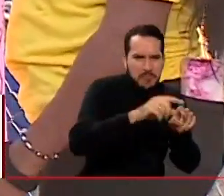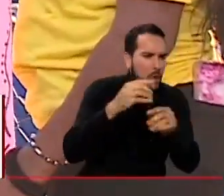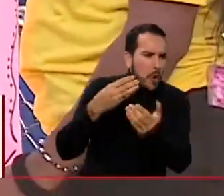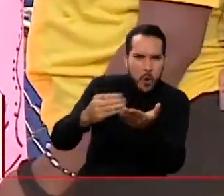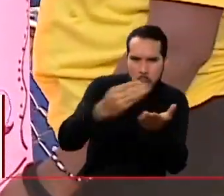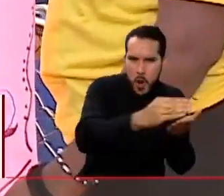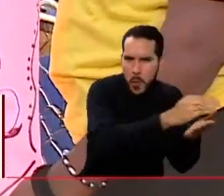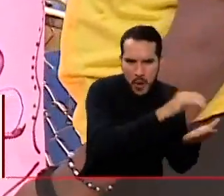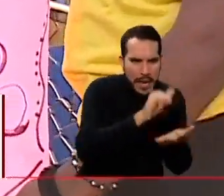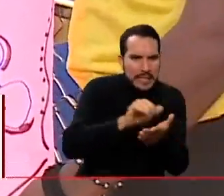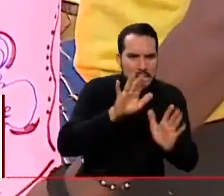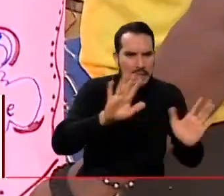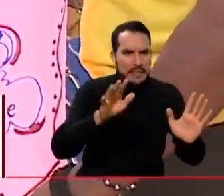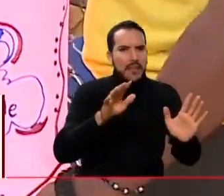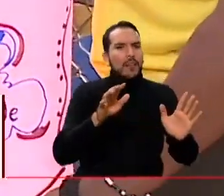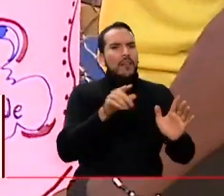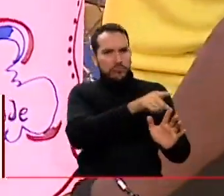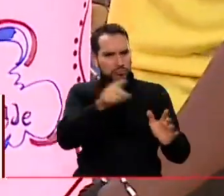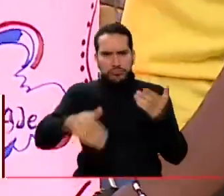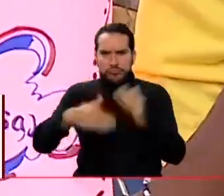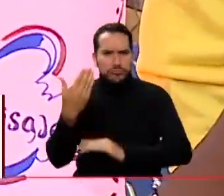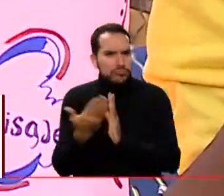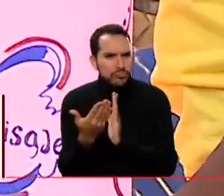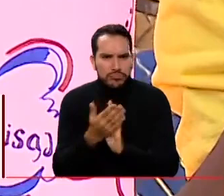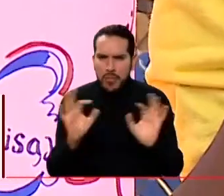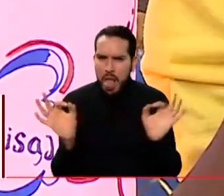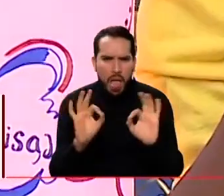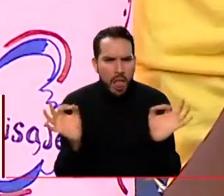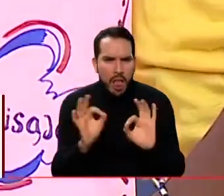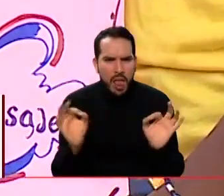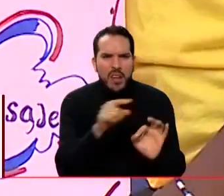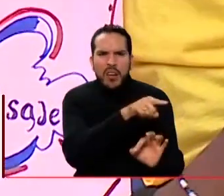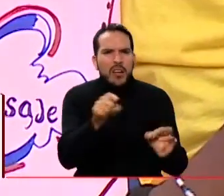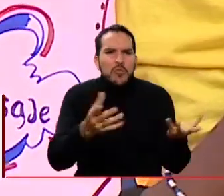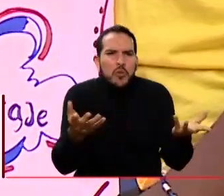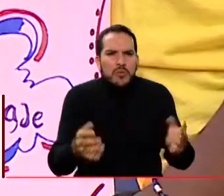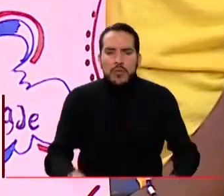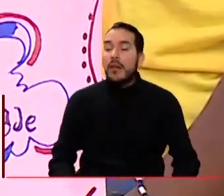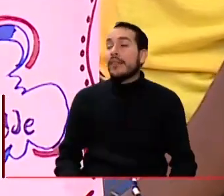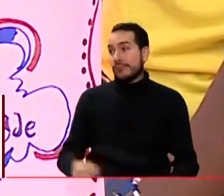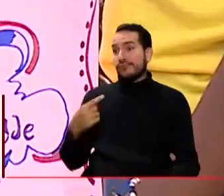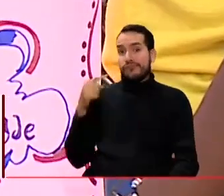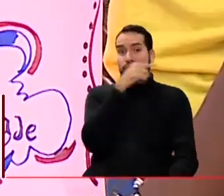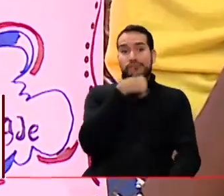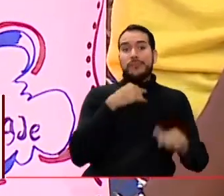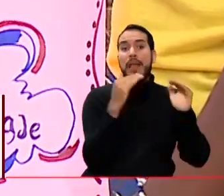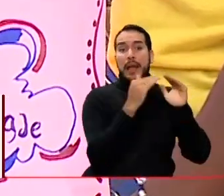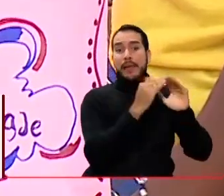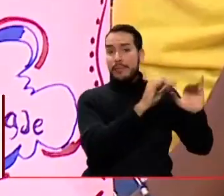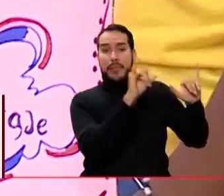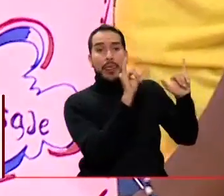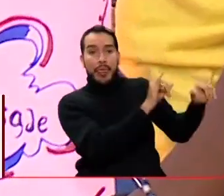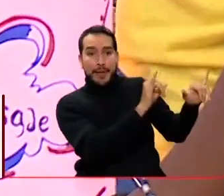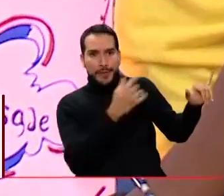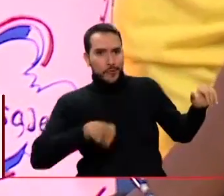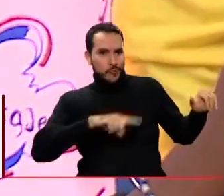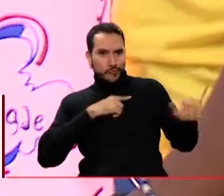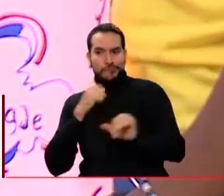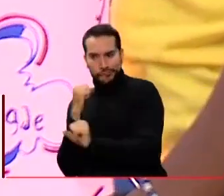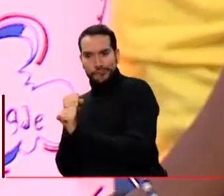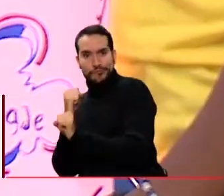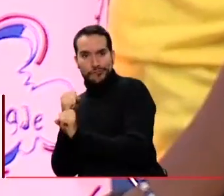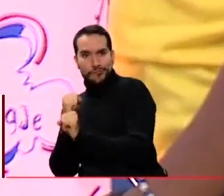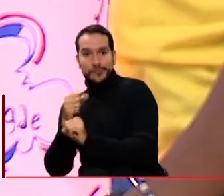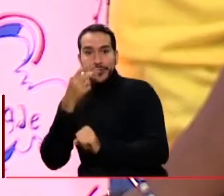somos padres que trabajamos, de la cual tenemos que pagar para que nos cuiden nuestros niños, entonces se nos